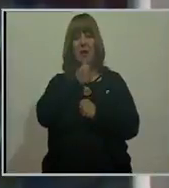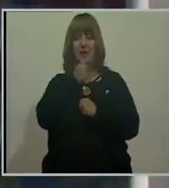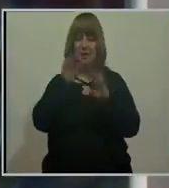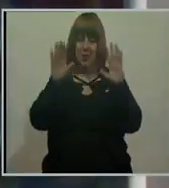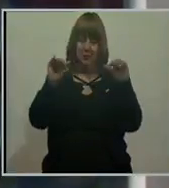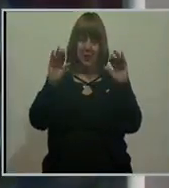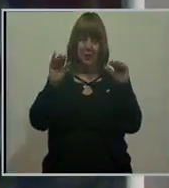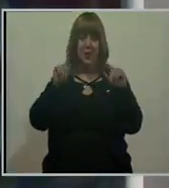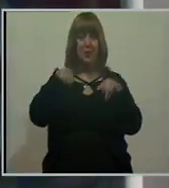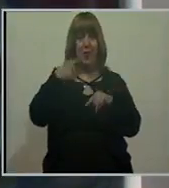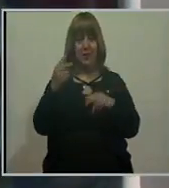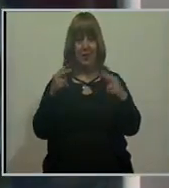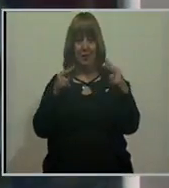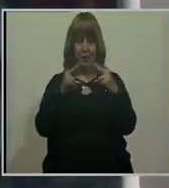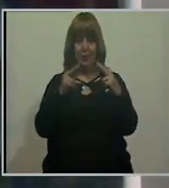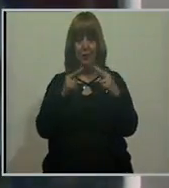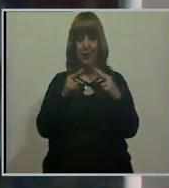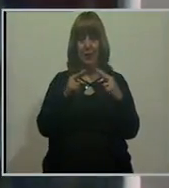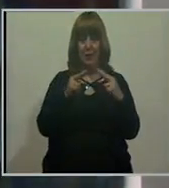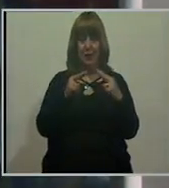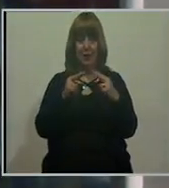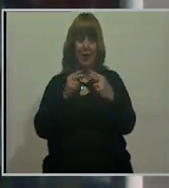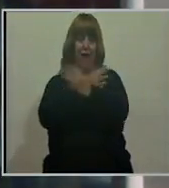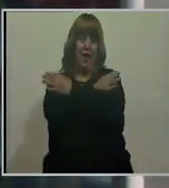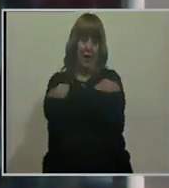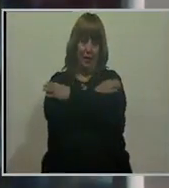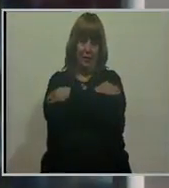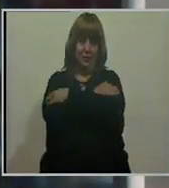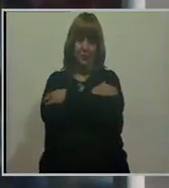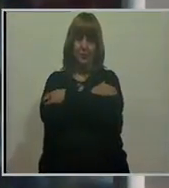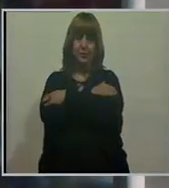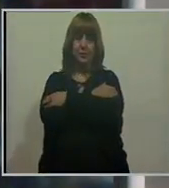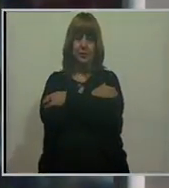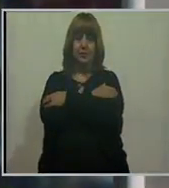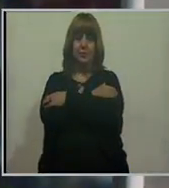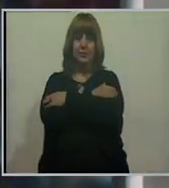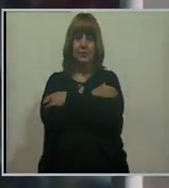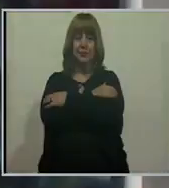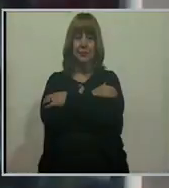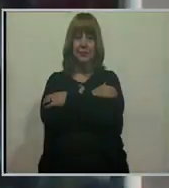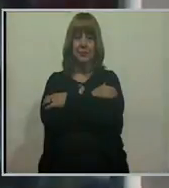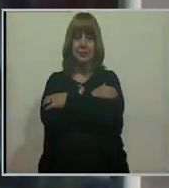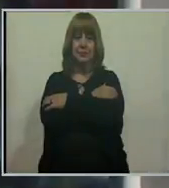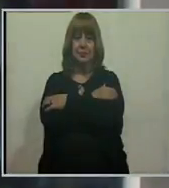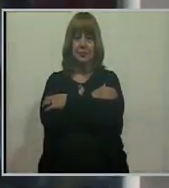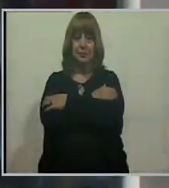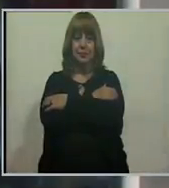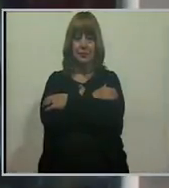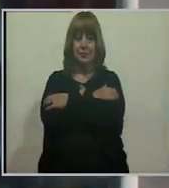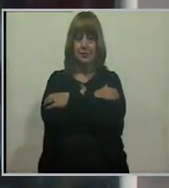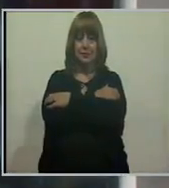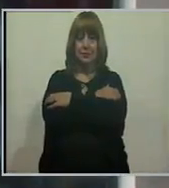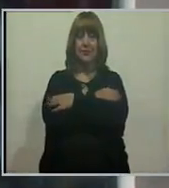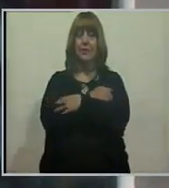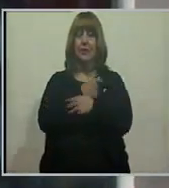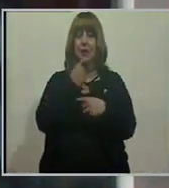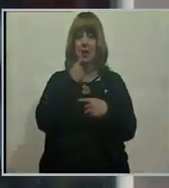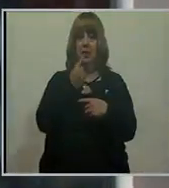chau. Igualmente, Ricardo, iba a decir alguna grosería, pero no. Dígala. A ver.